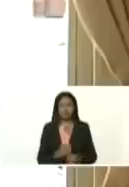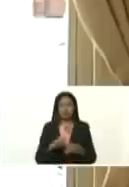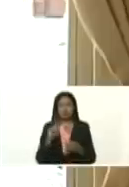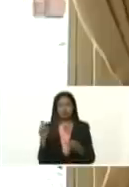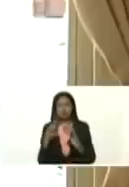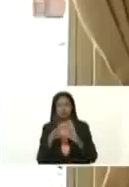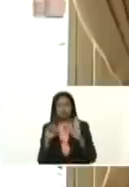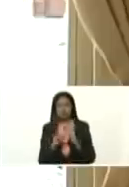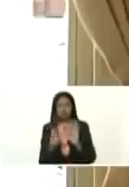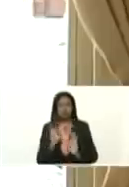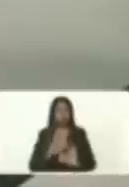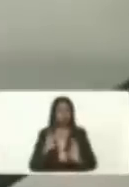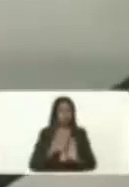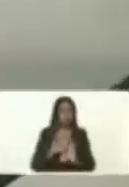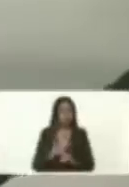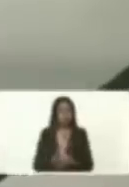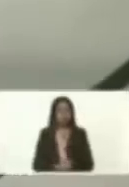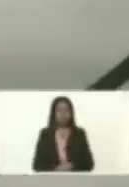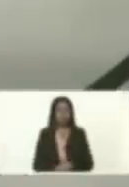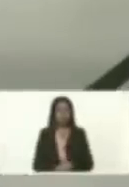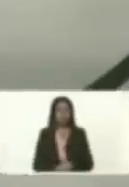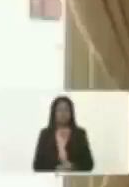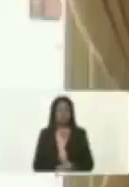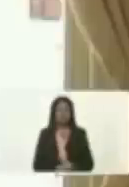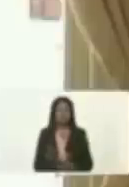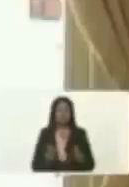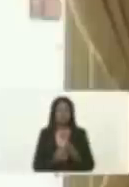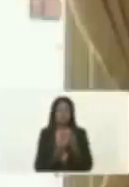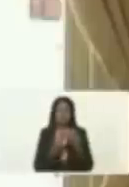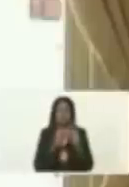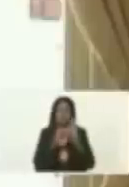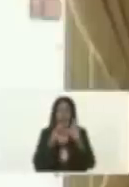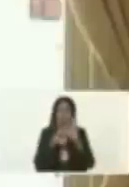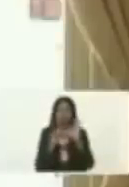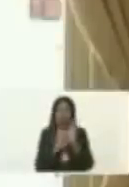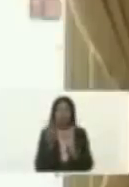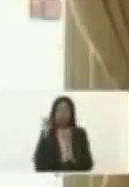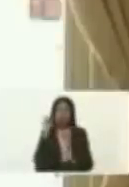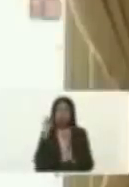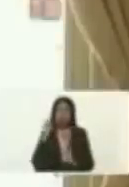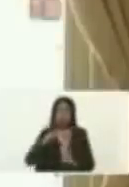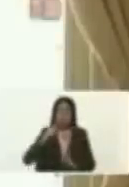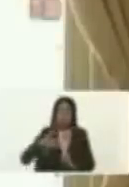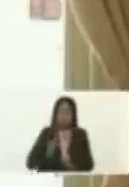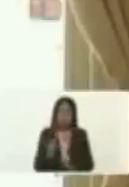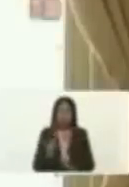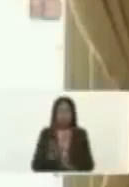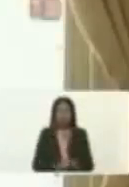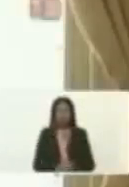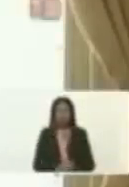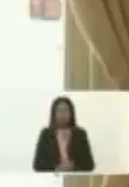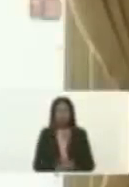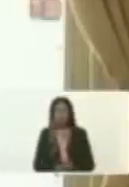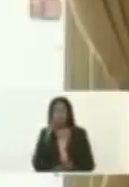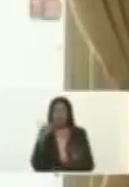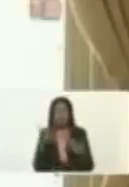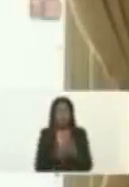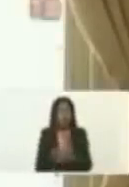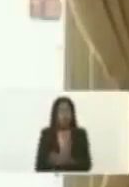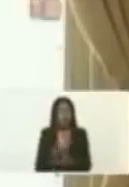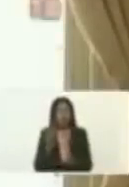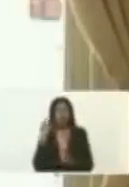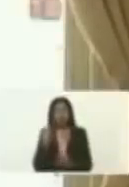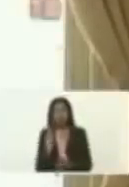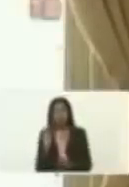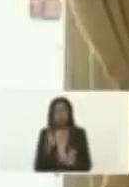la constitución nada con la constitución todo es posible sin la constitución